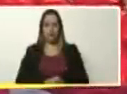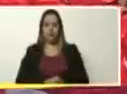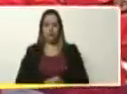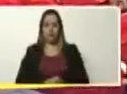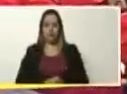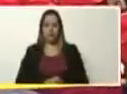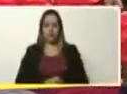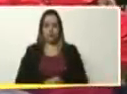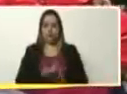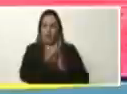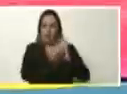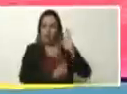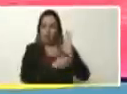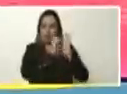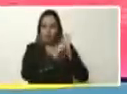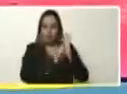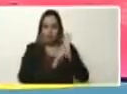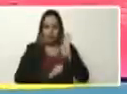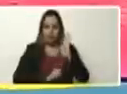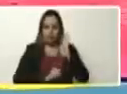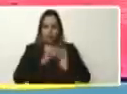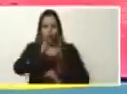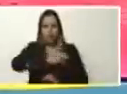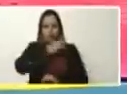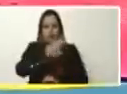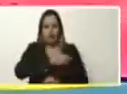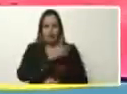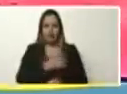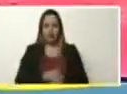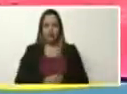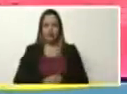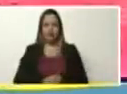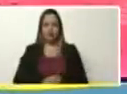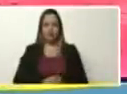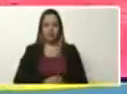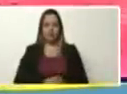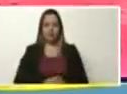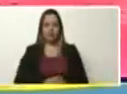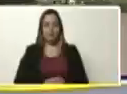Es un documento de carácter social